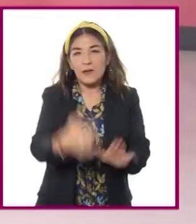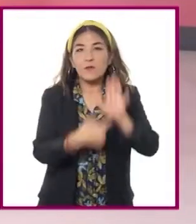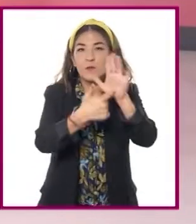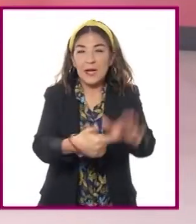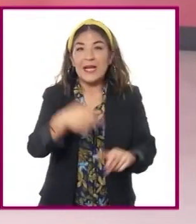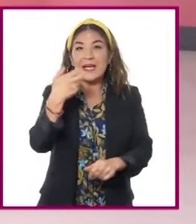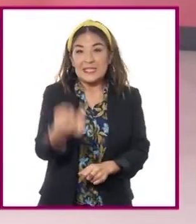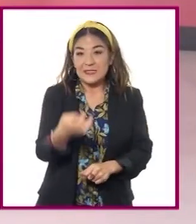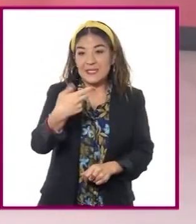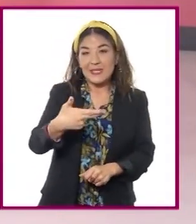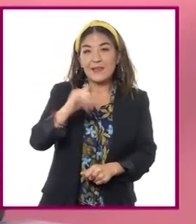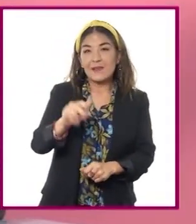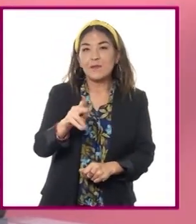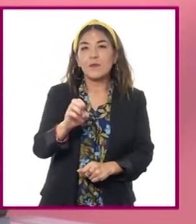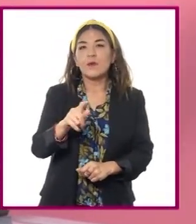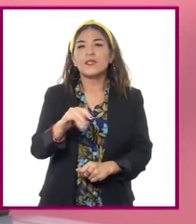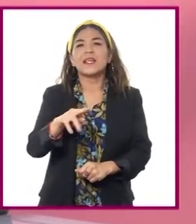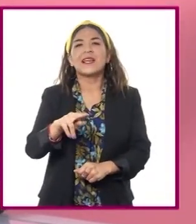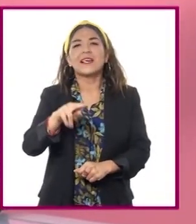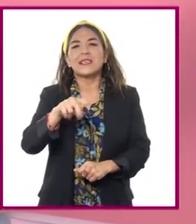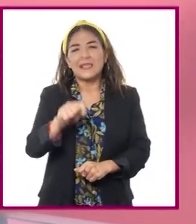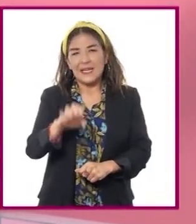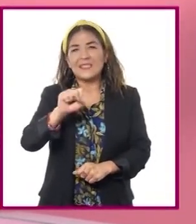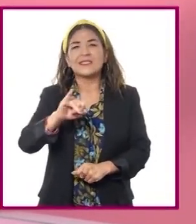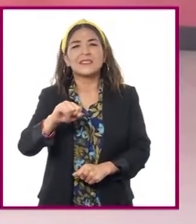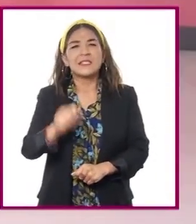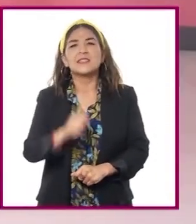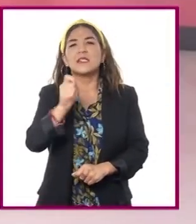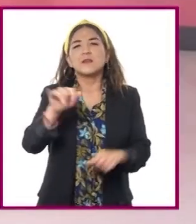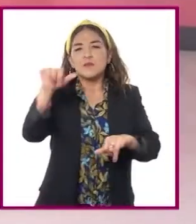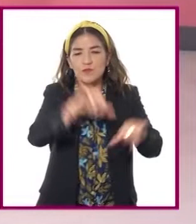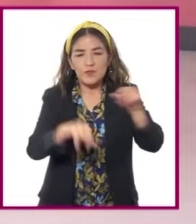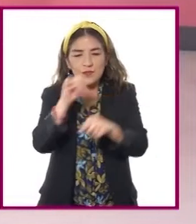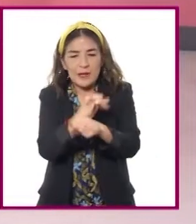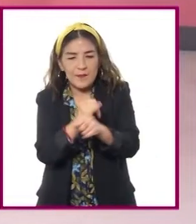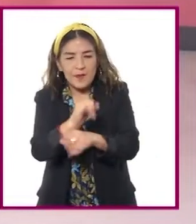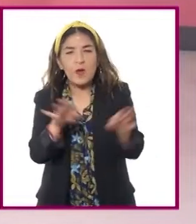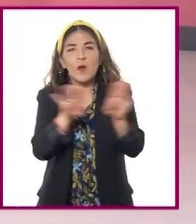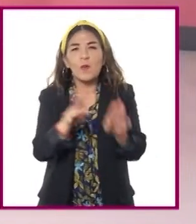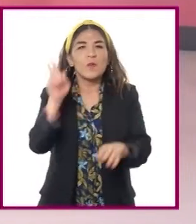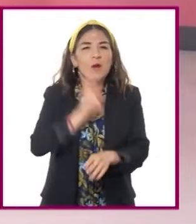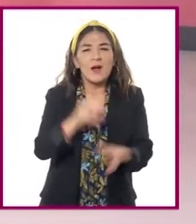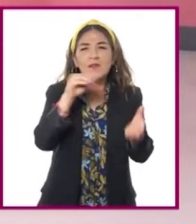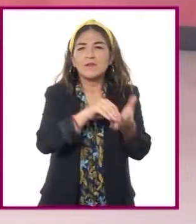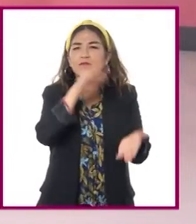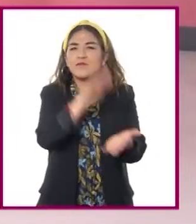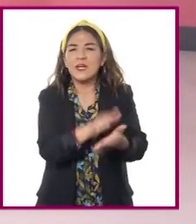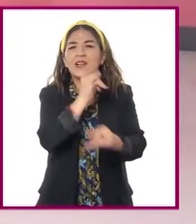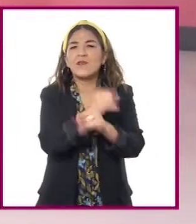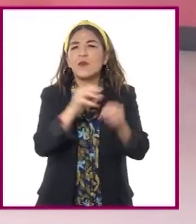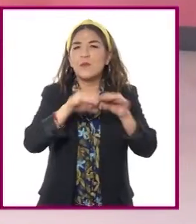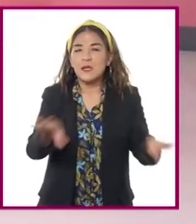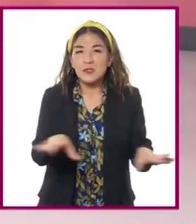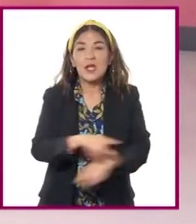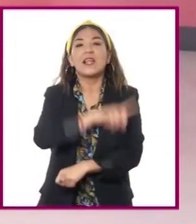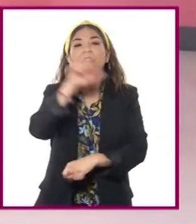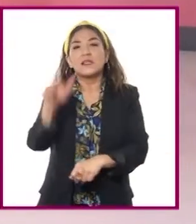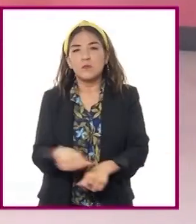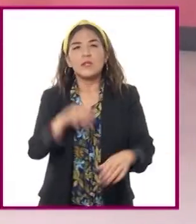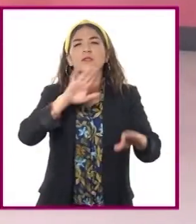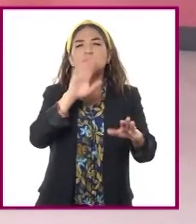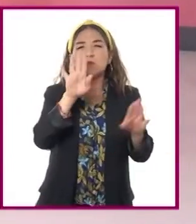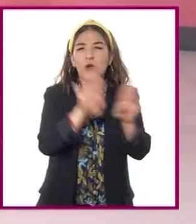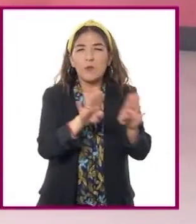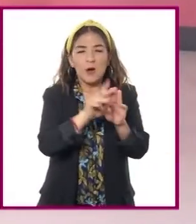hipótesis. Dicho personaje analizaba la información experimental, como la documental, y por último daba